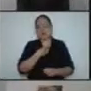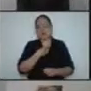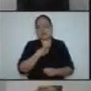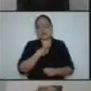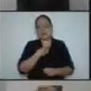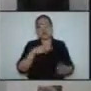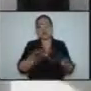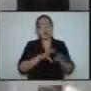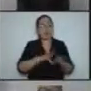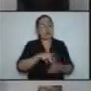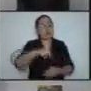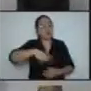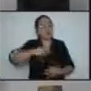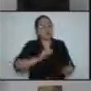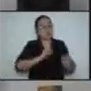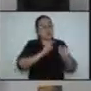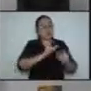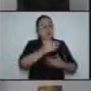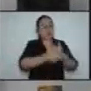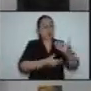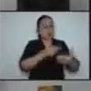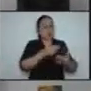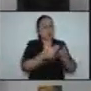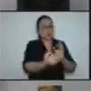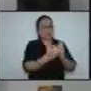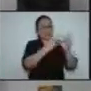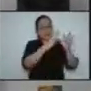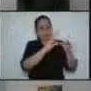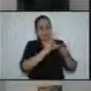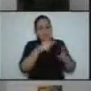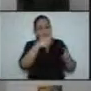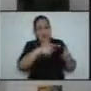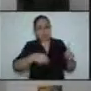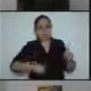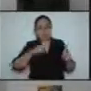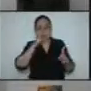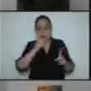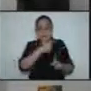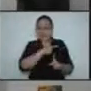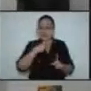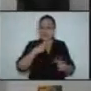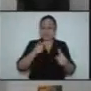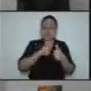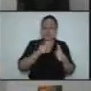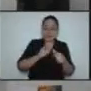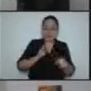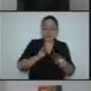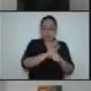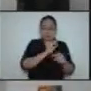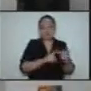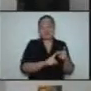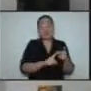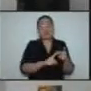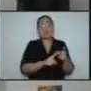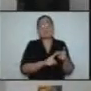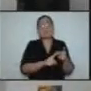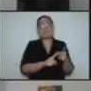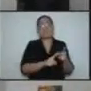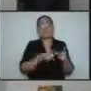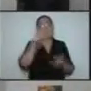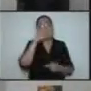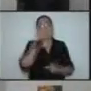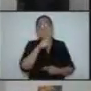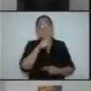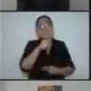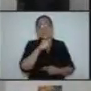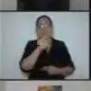audiencia, del debido proceso, de la presunción de inocencia, del derecho de defensa de los